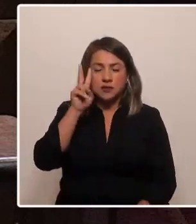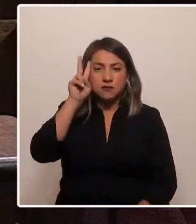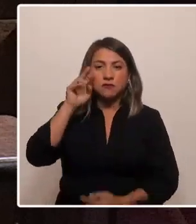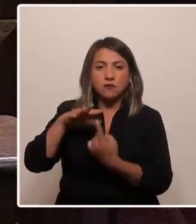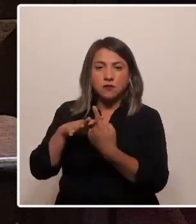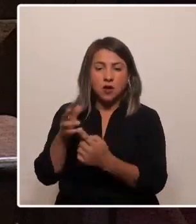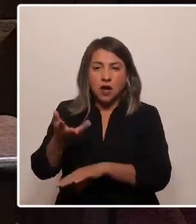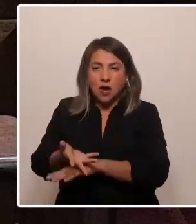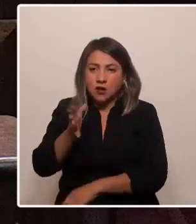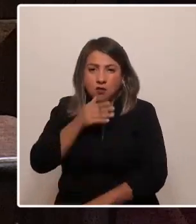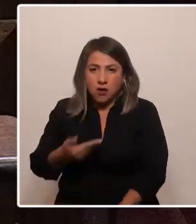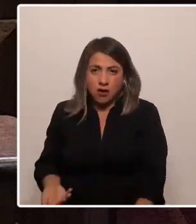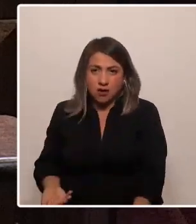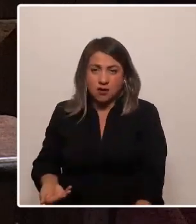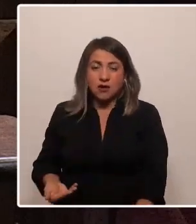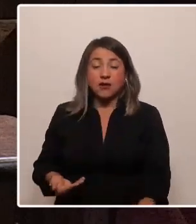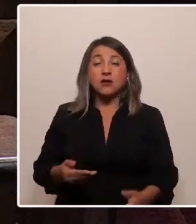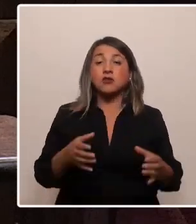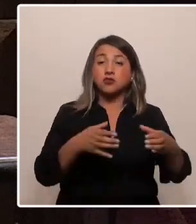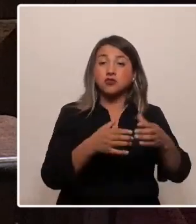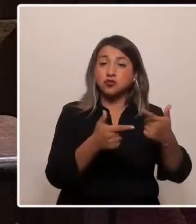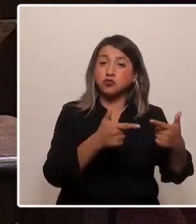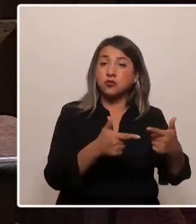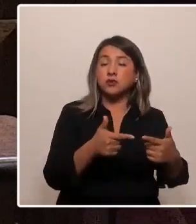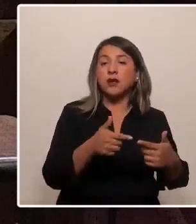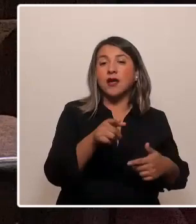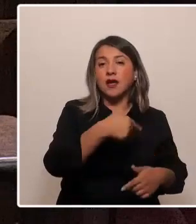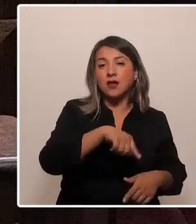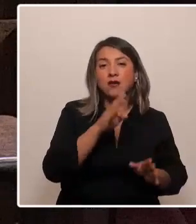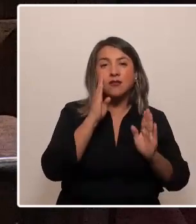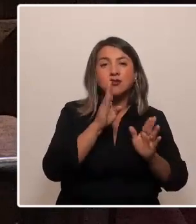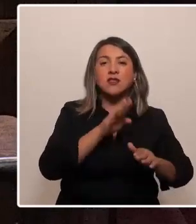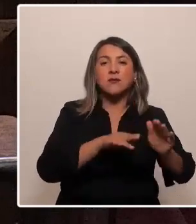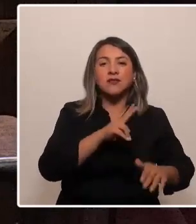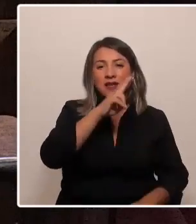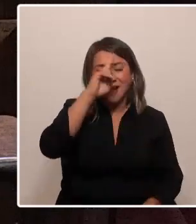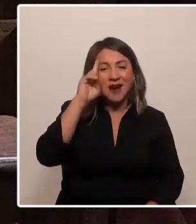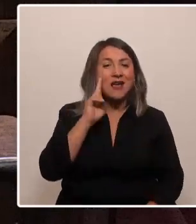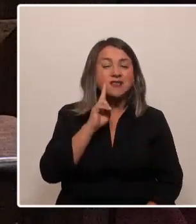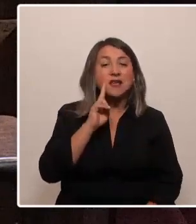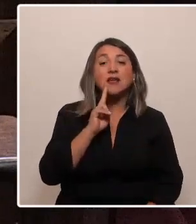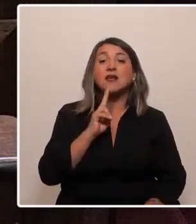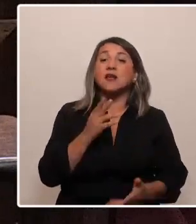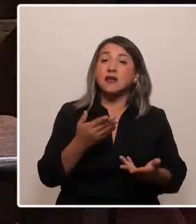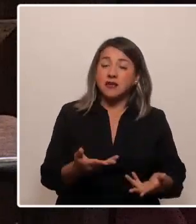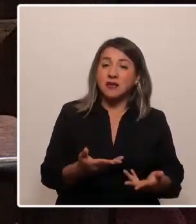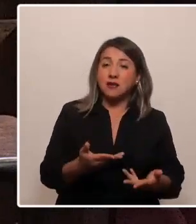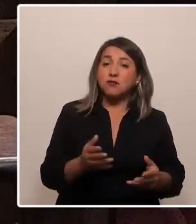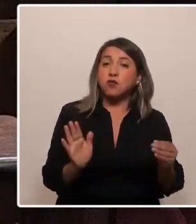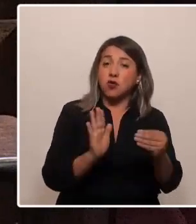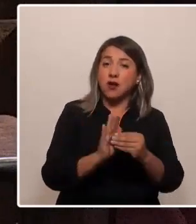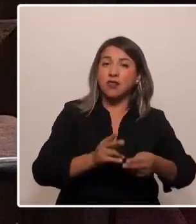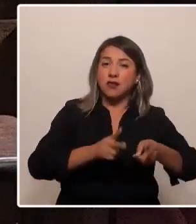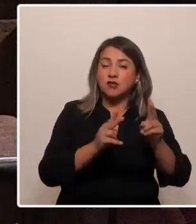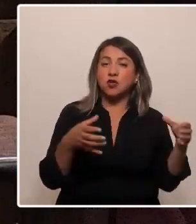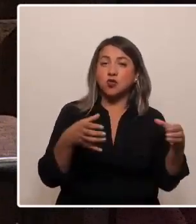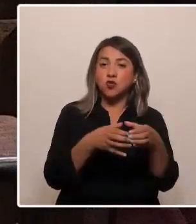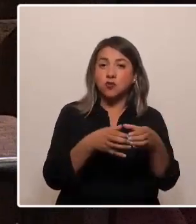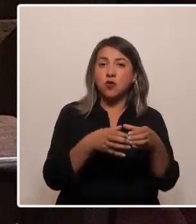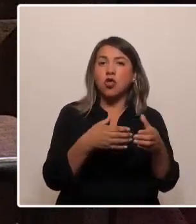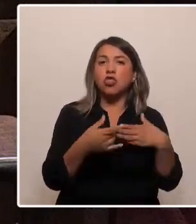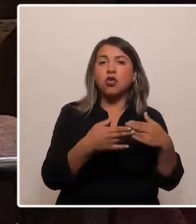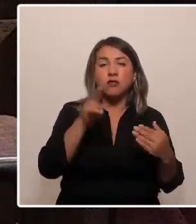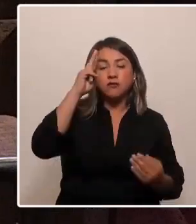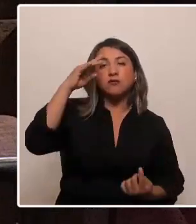Son privilegios que se establecen en atención a la raza. Establecer derechos por el grupo étnico al cual uno